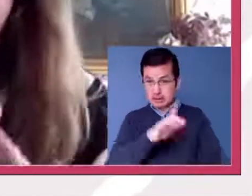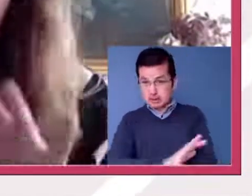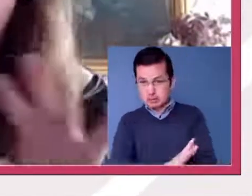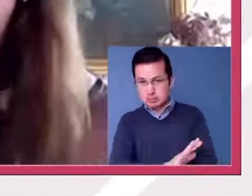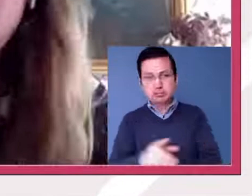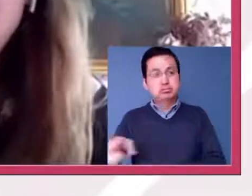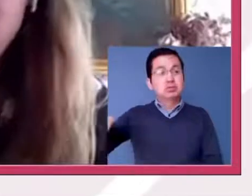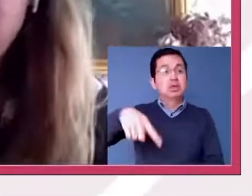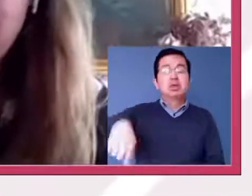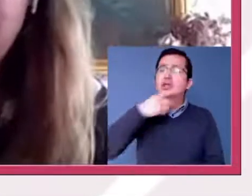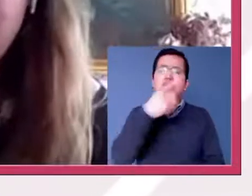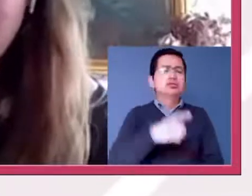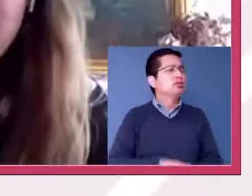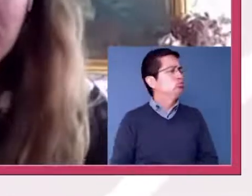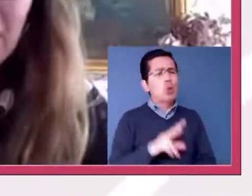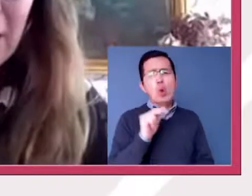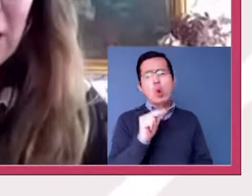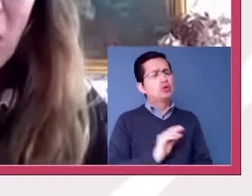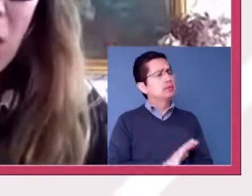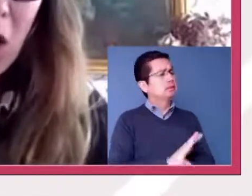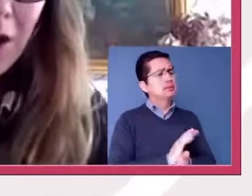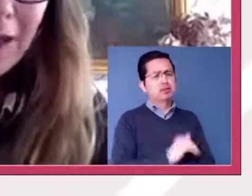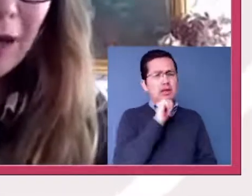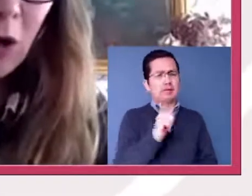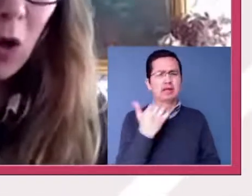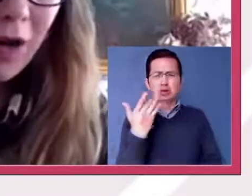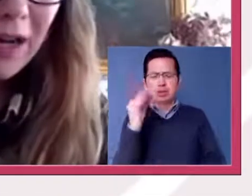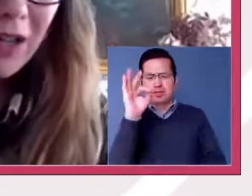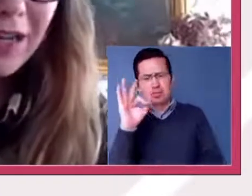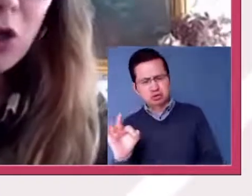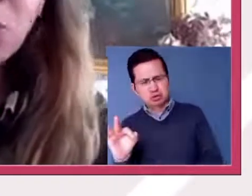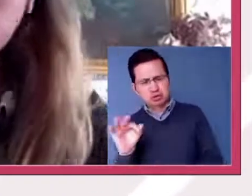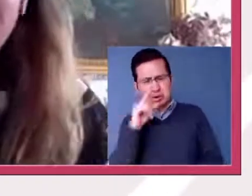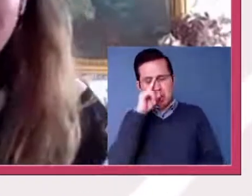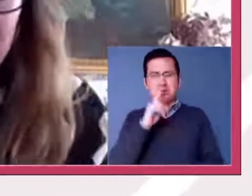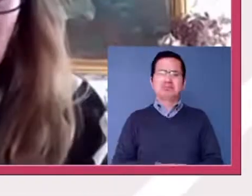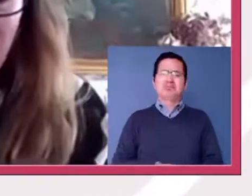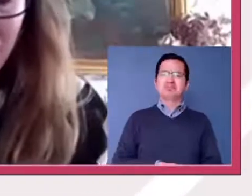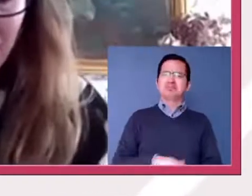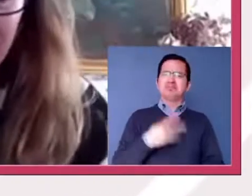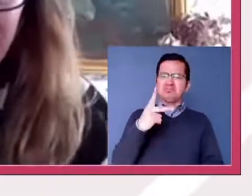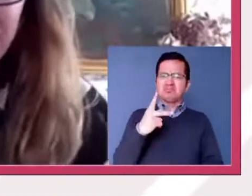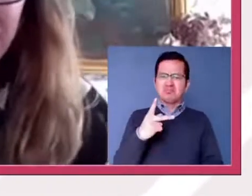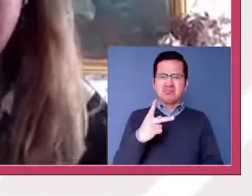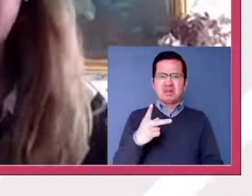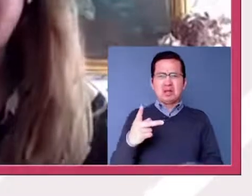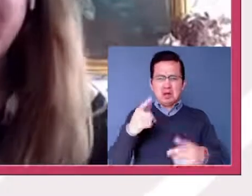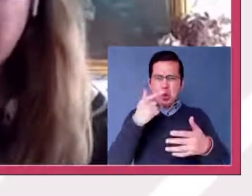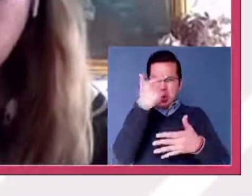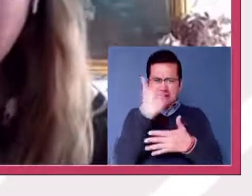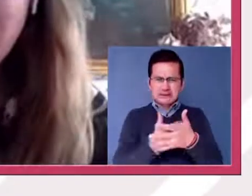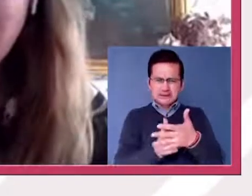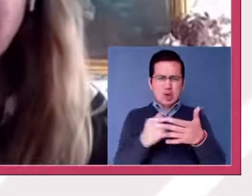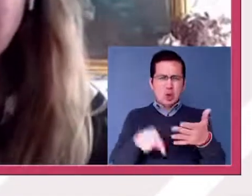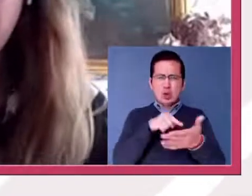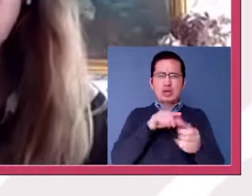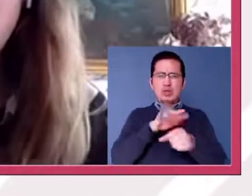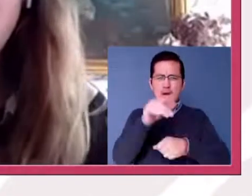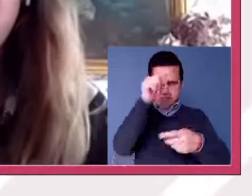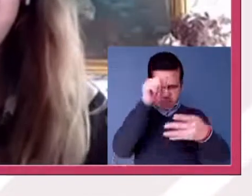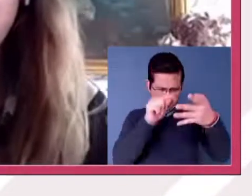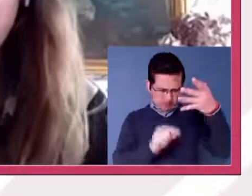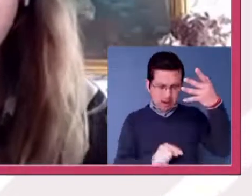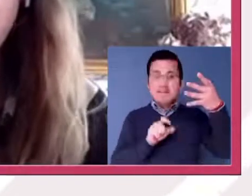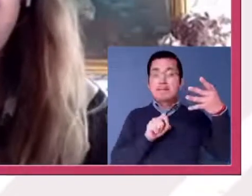personas contestaron que no son discriminadas y luego colocaron en el grupo 29 de 39 a